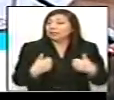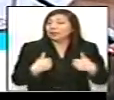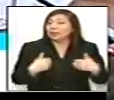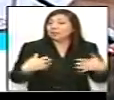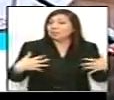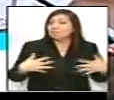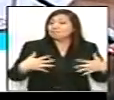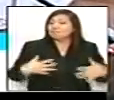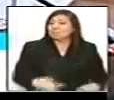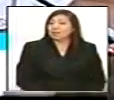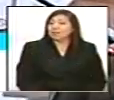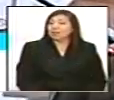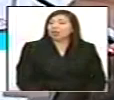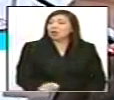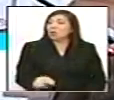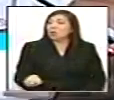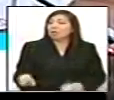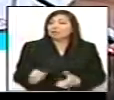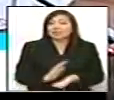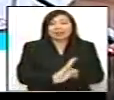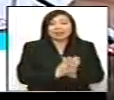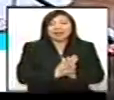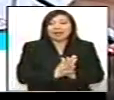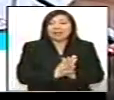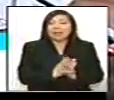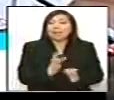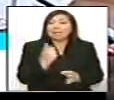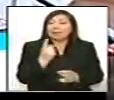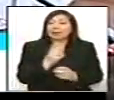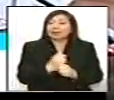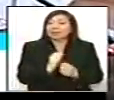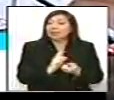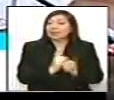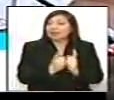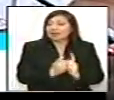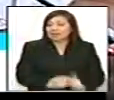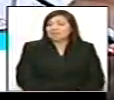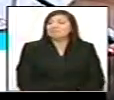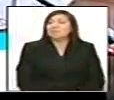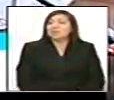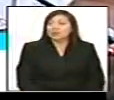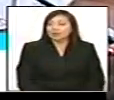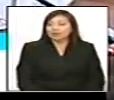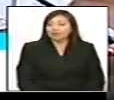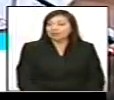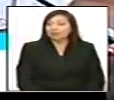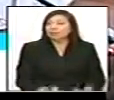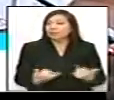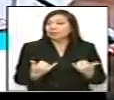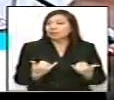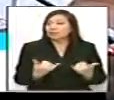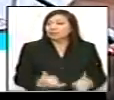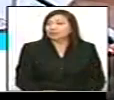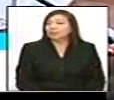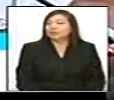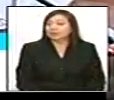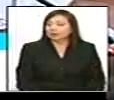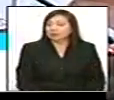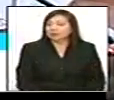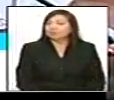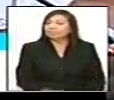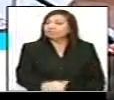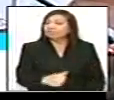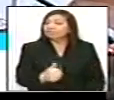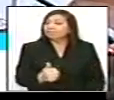su puesto, y no hacen absolutamente nada para adoptar ese cambio. Eso es lo que está ocurriendo actualmente.